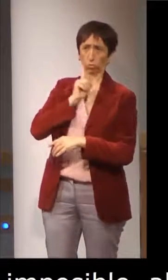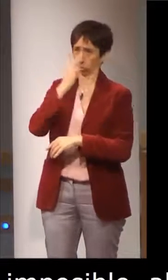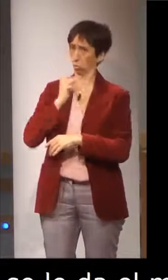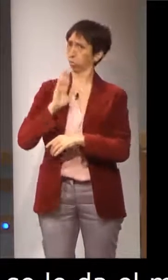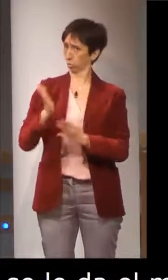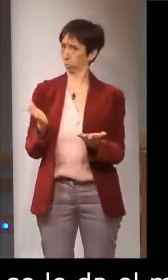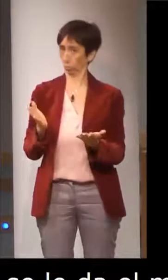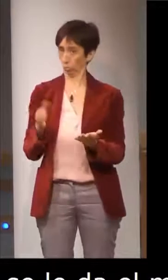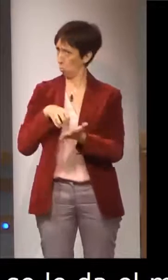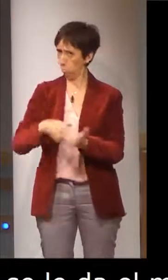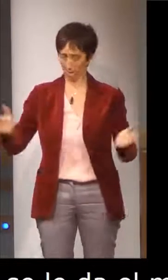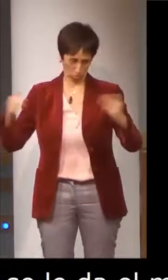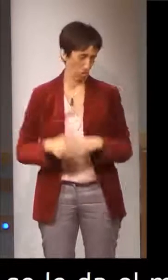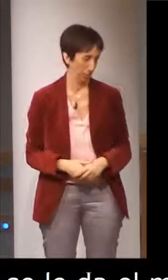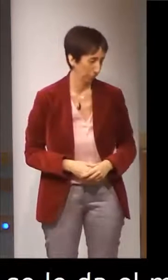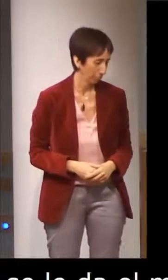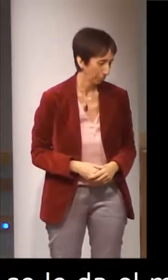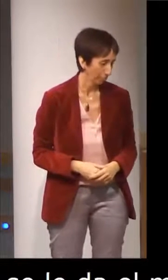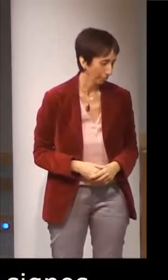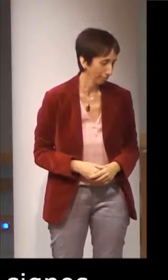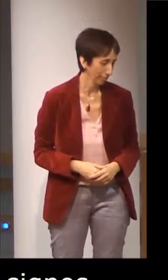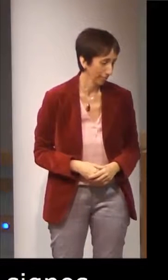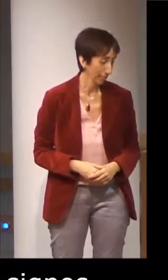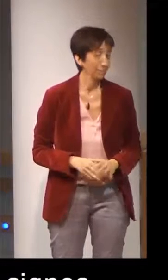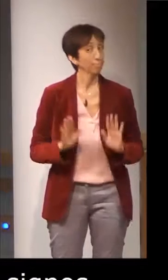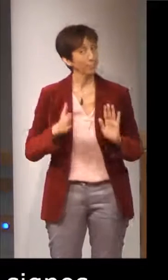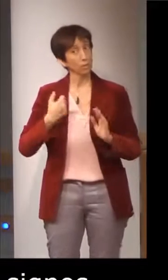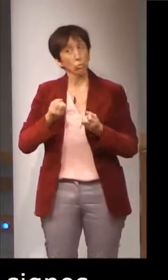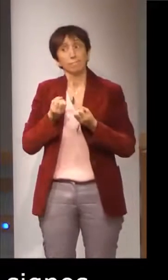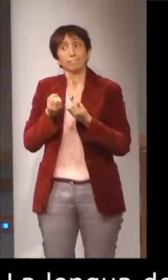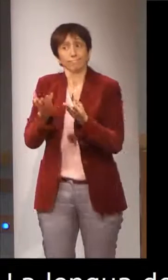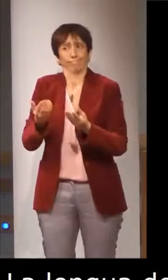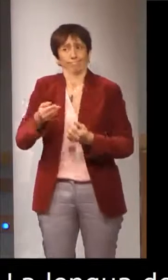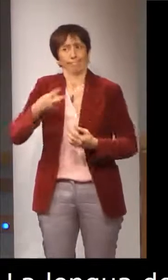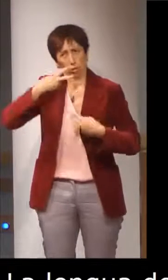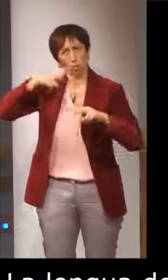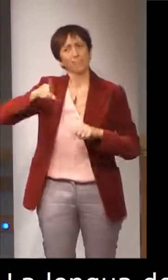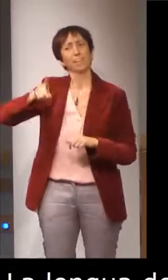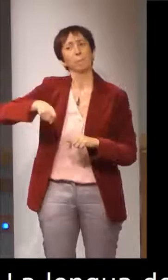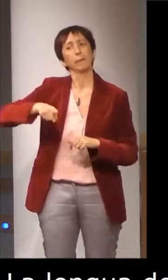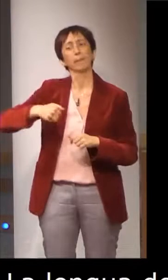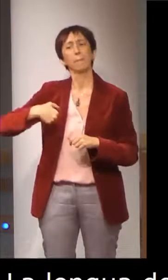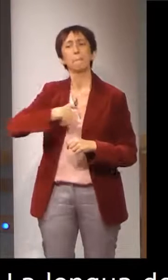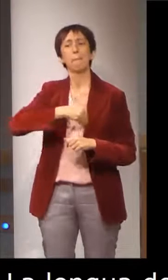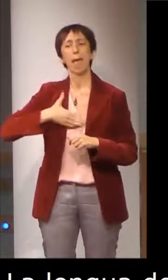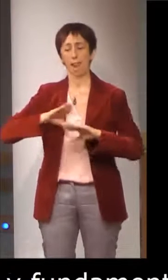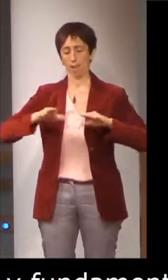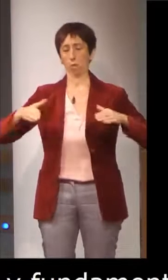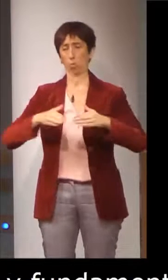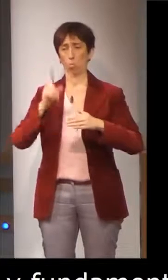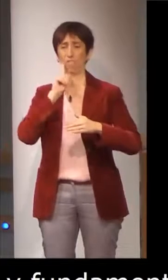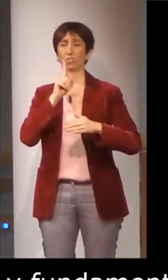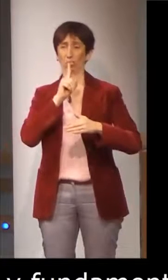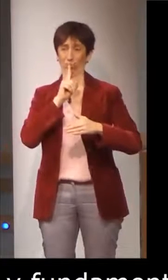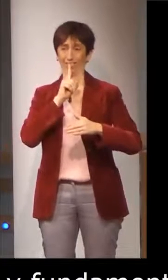La lengua de signos es un derecho básico y fundamental de forma indiscutible para las personas sordas y sordociegas. Y también